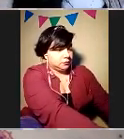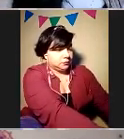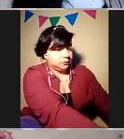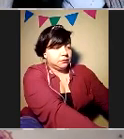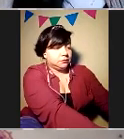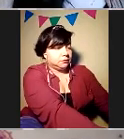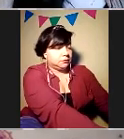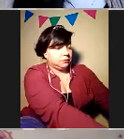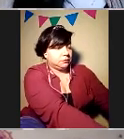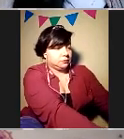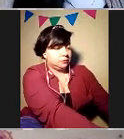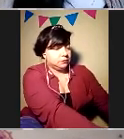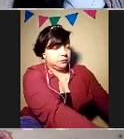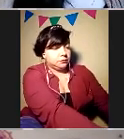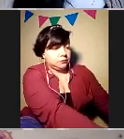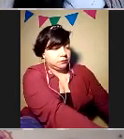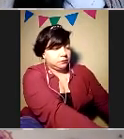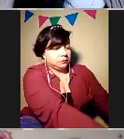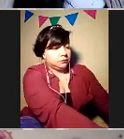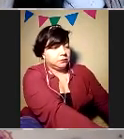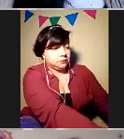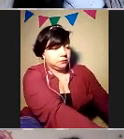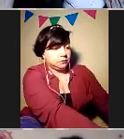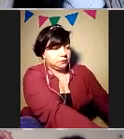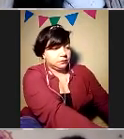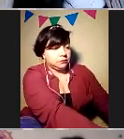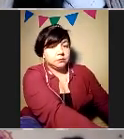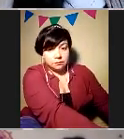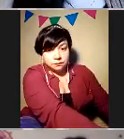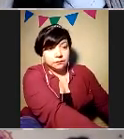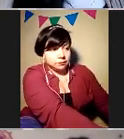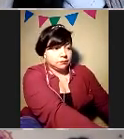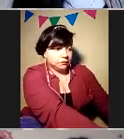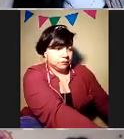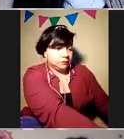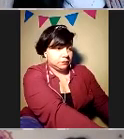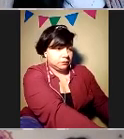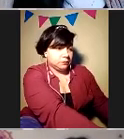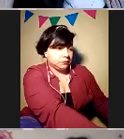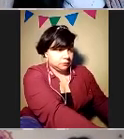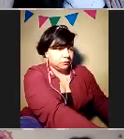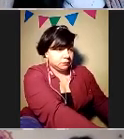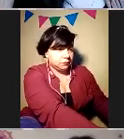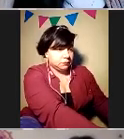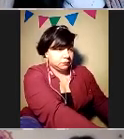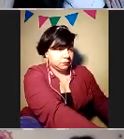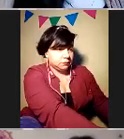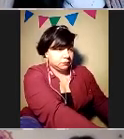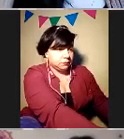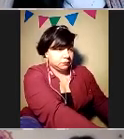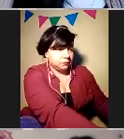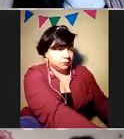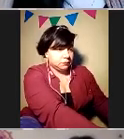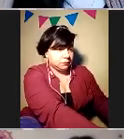logró vender, si la botan a la calle tienen que romperla. Toda la ropa que botan, las zapatillas que botan, todo por ley se tiene